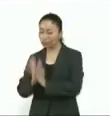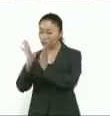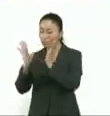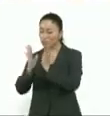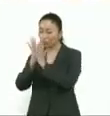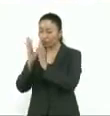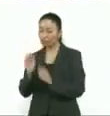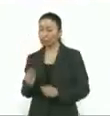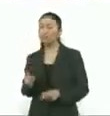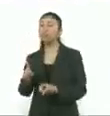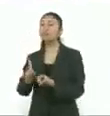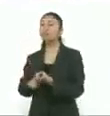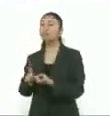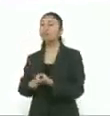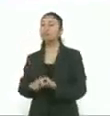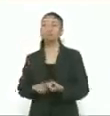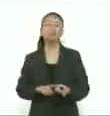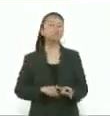estamos?